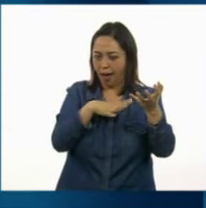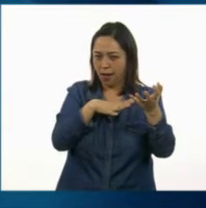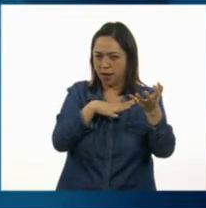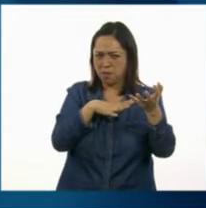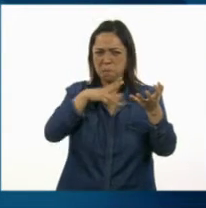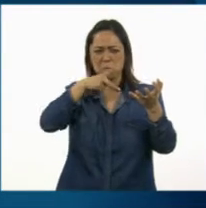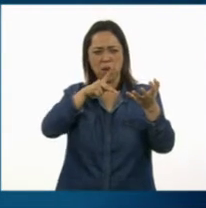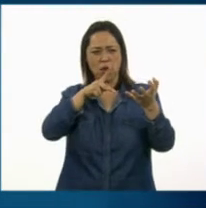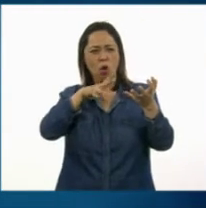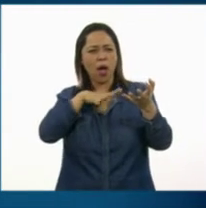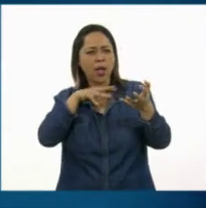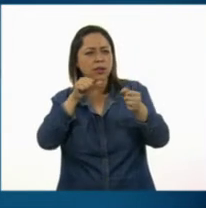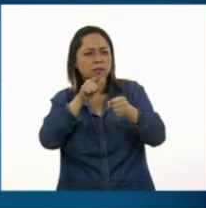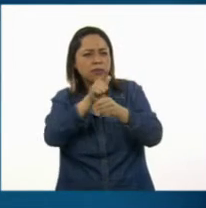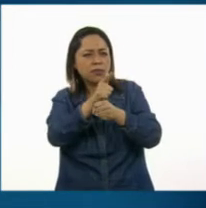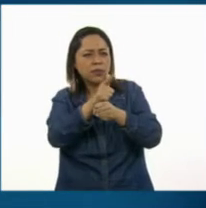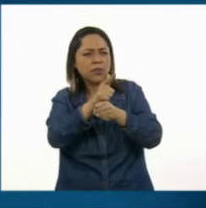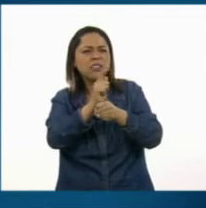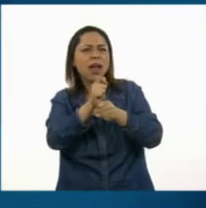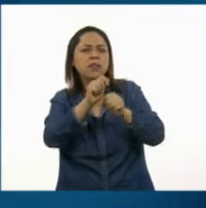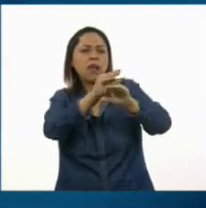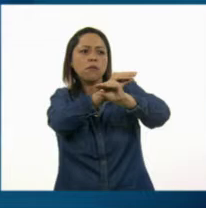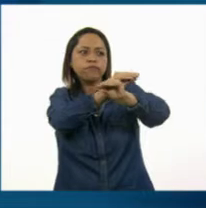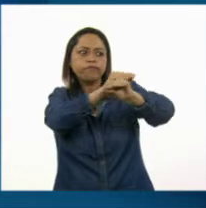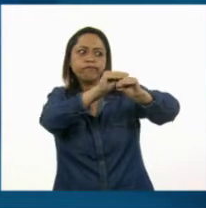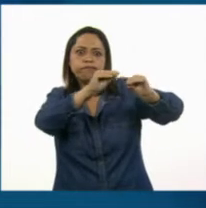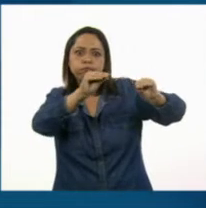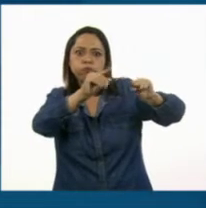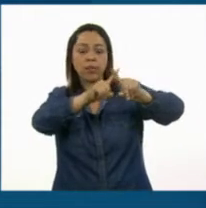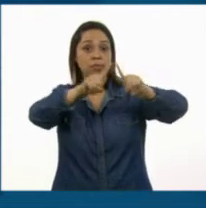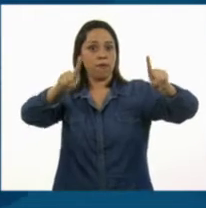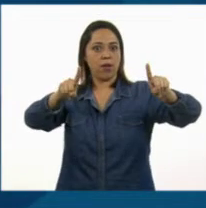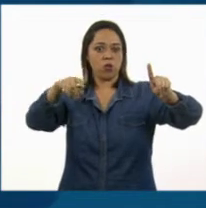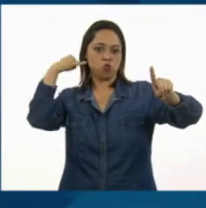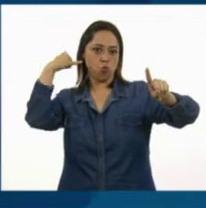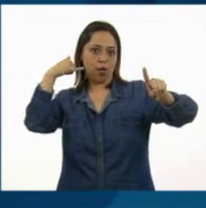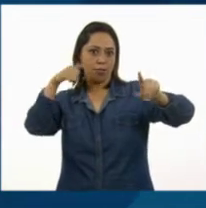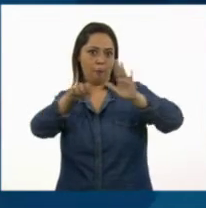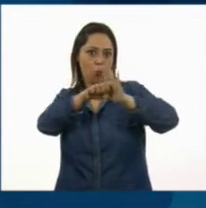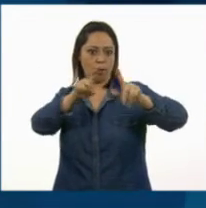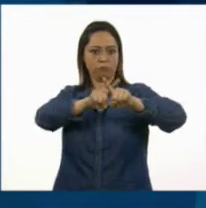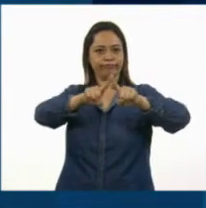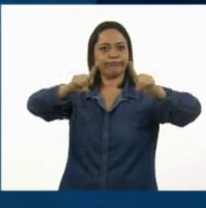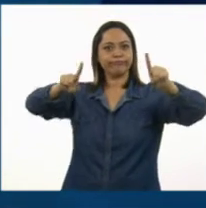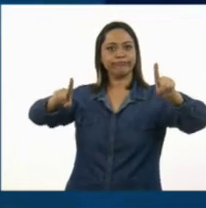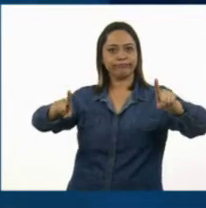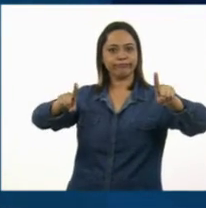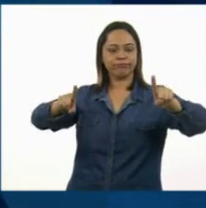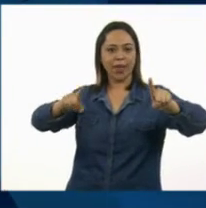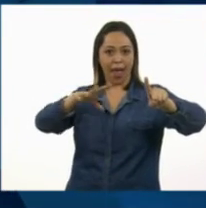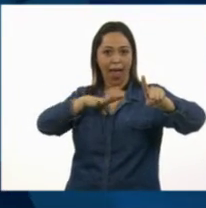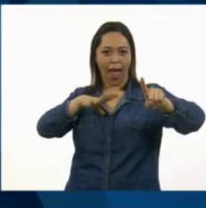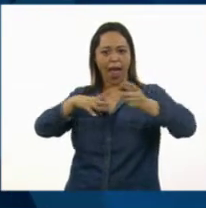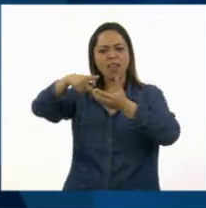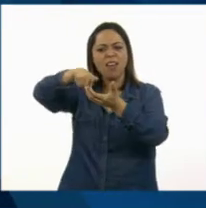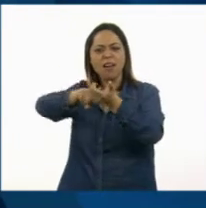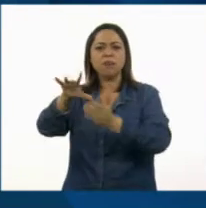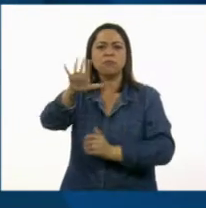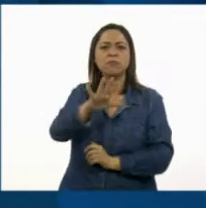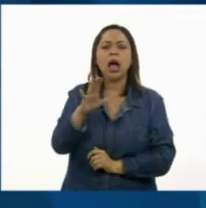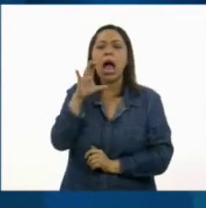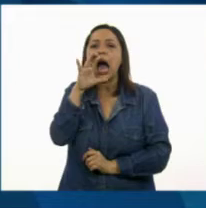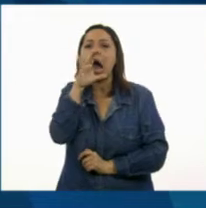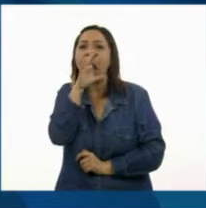es desértico a diferencia, pues, de Yucatán, por ejemplo, que tiene un clima tropical